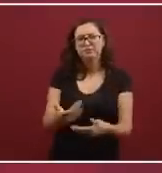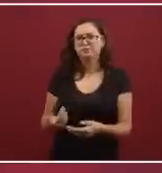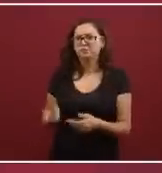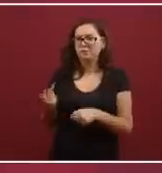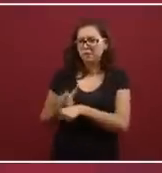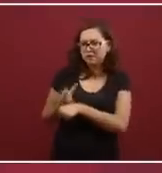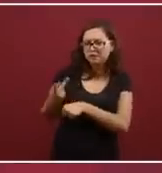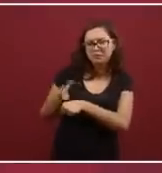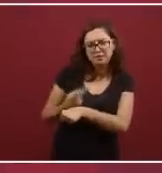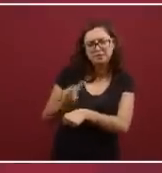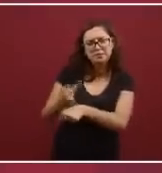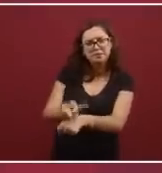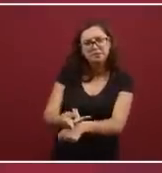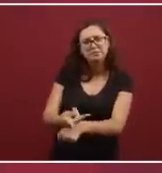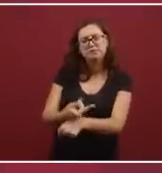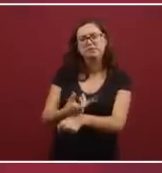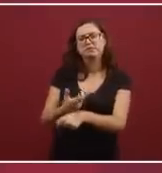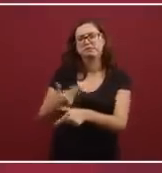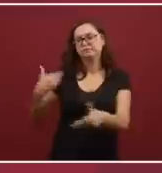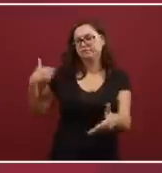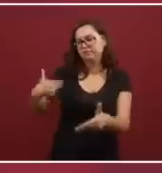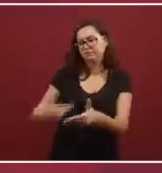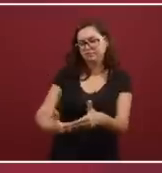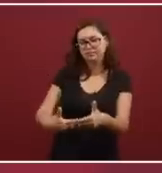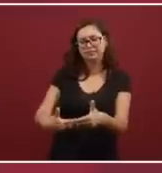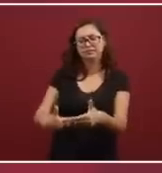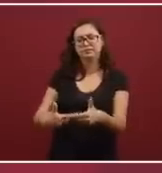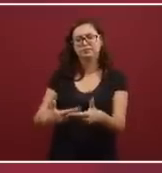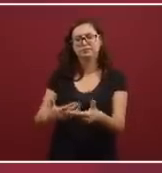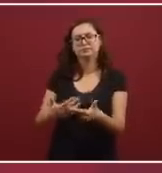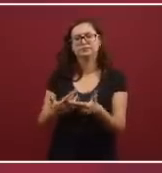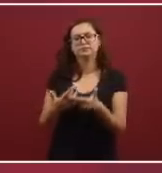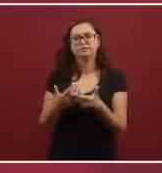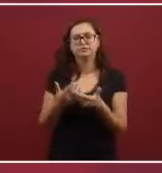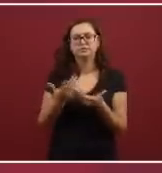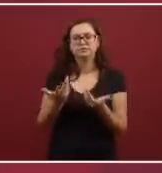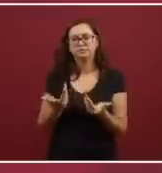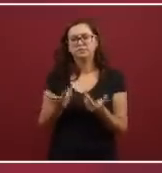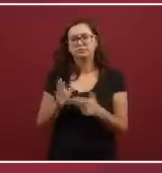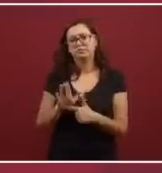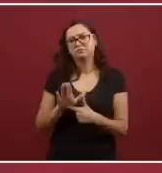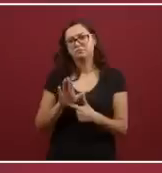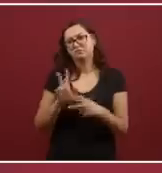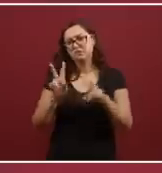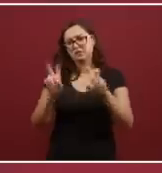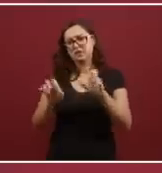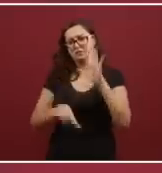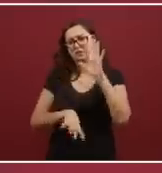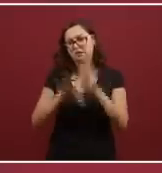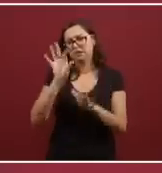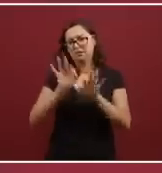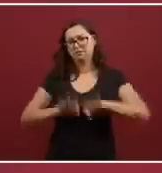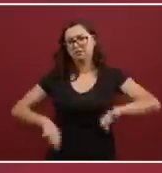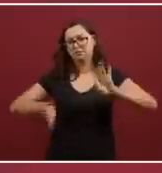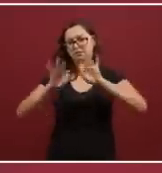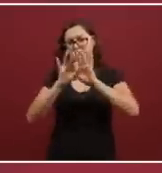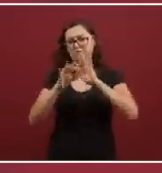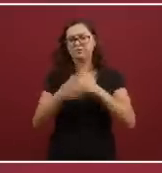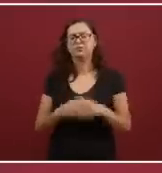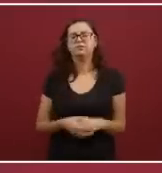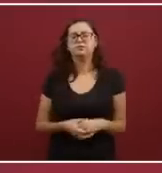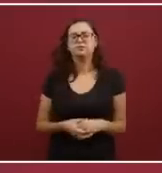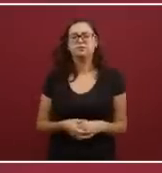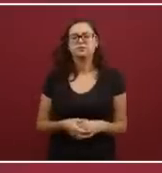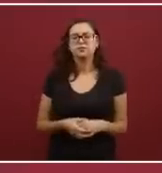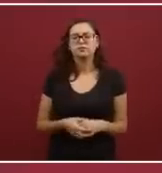sucedido en los últimos días que se considere importante informar. Y por